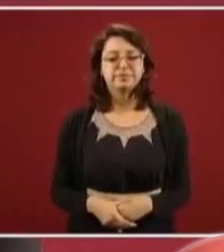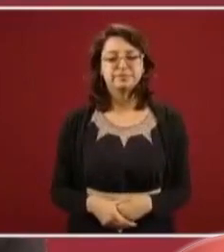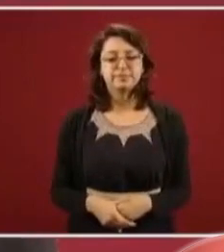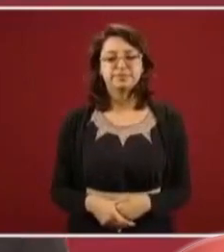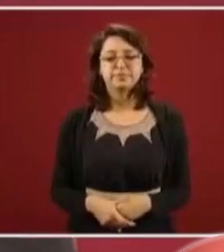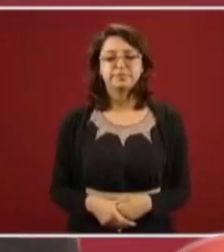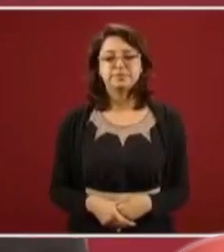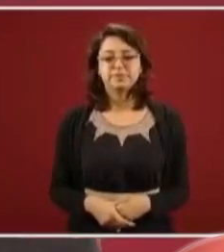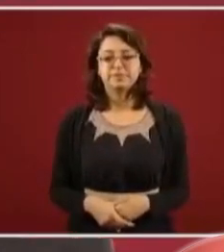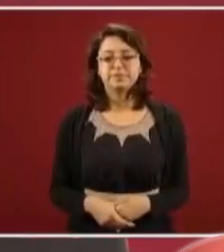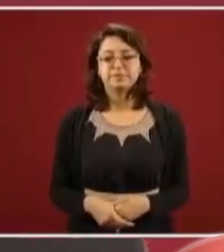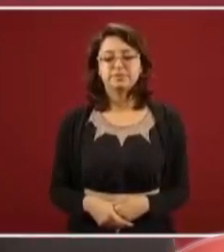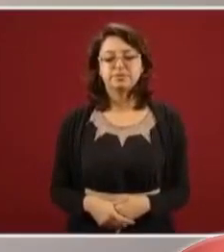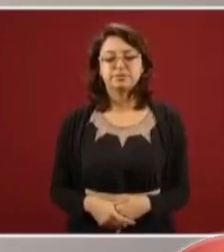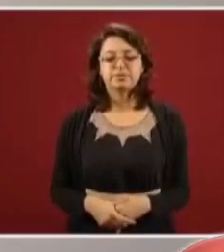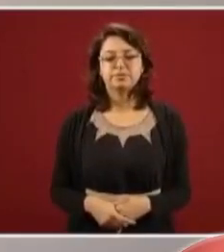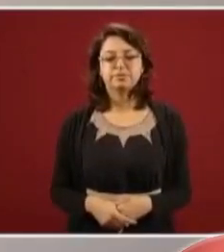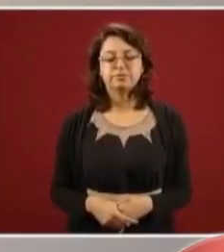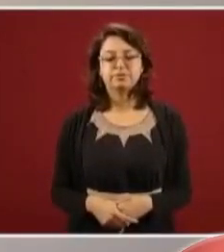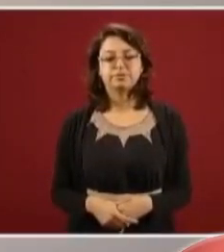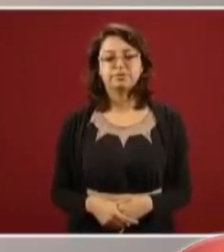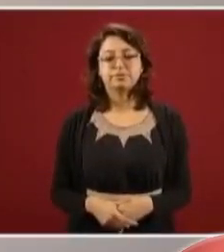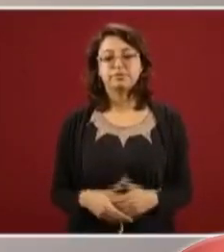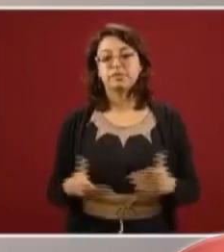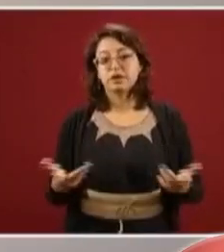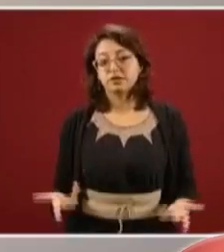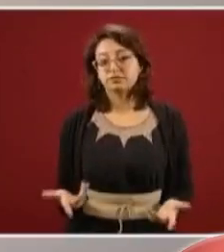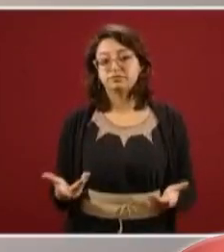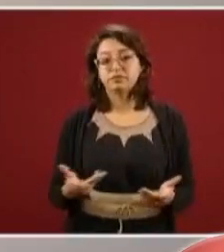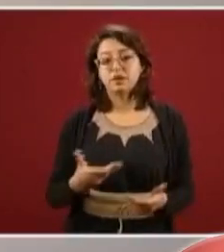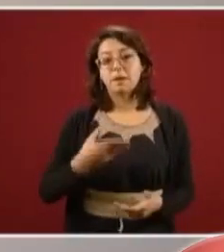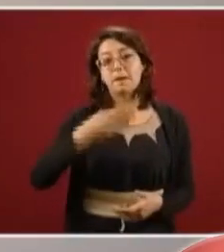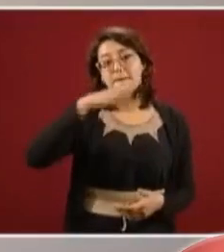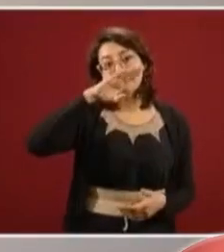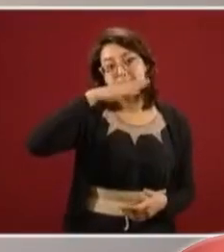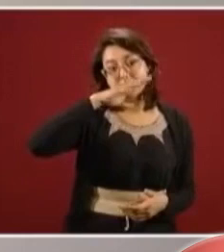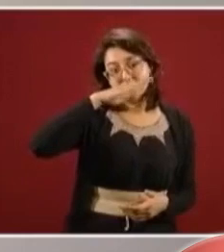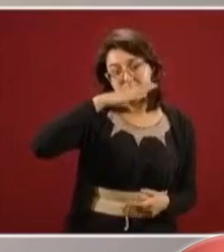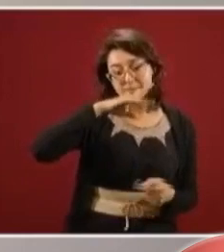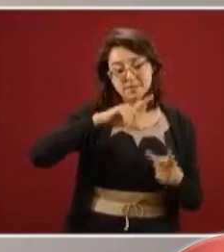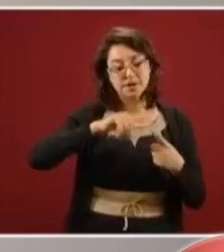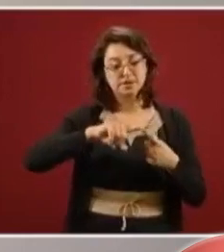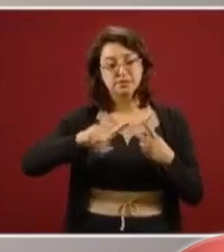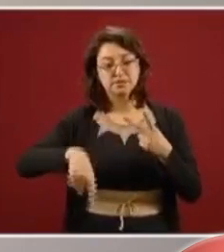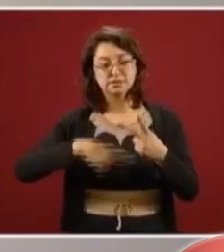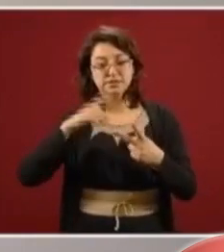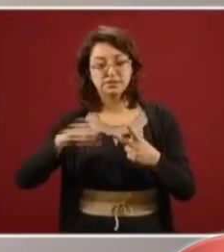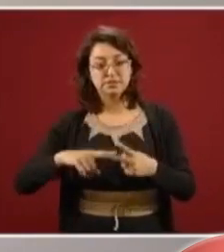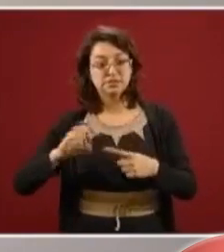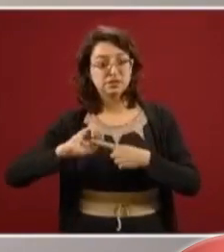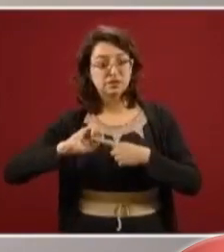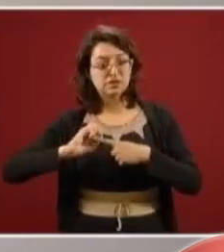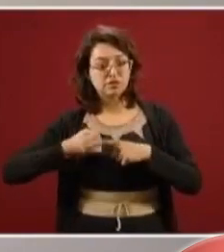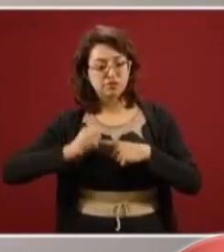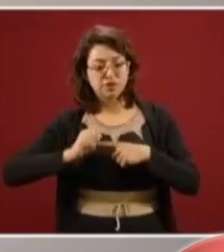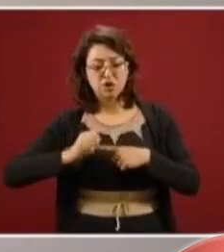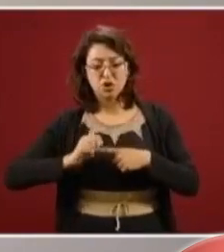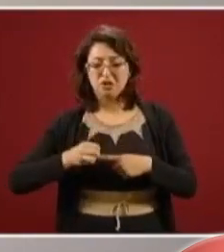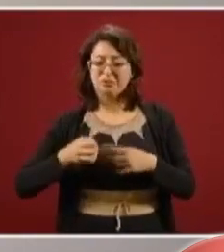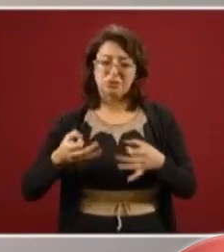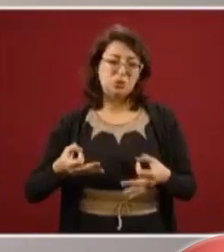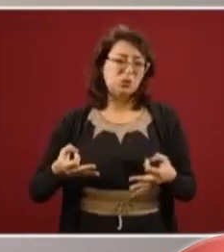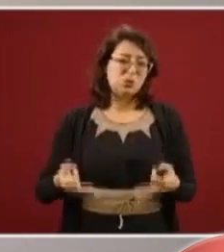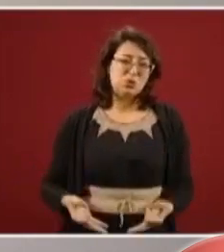se piensa en el maíz y en el frijol, que son dos alimentos de primer